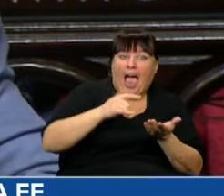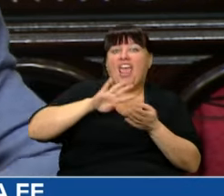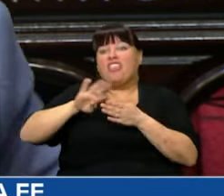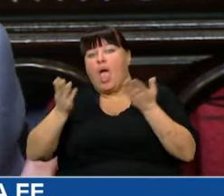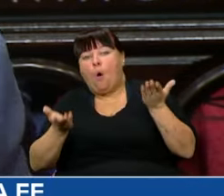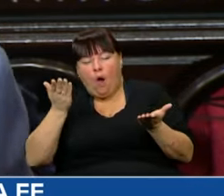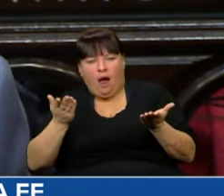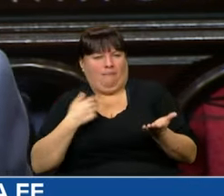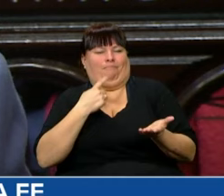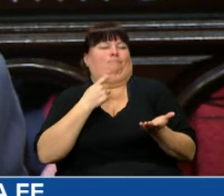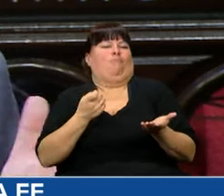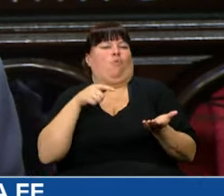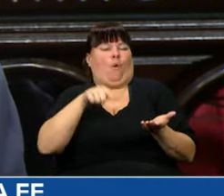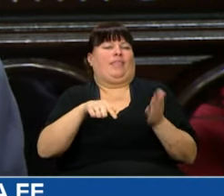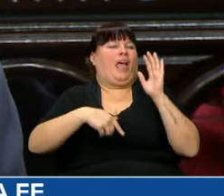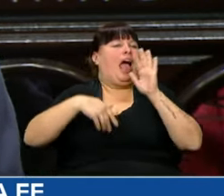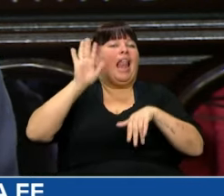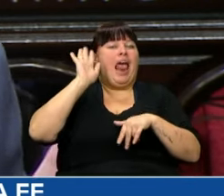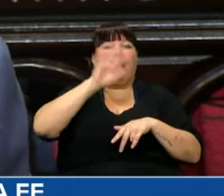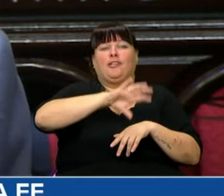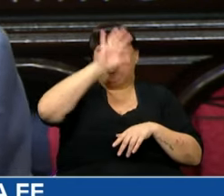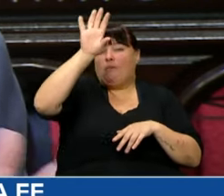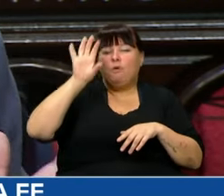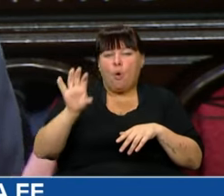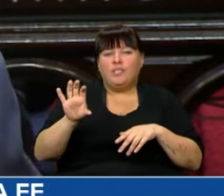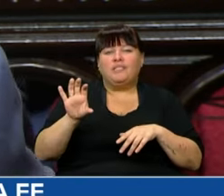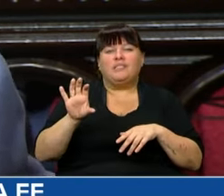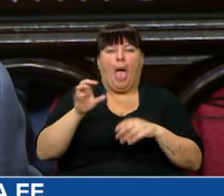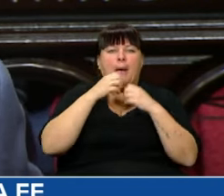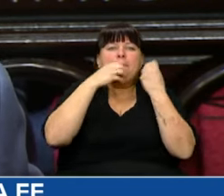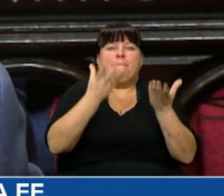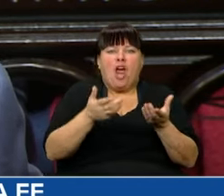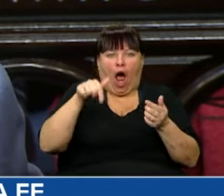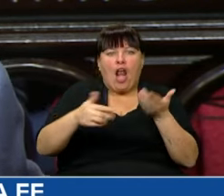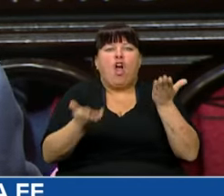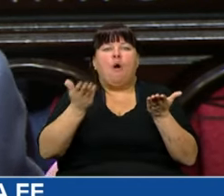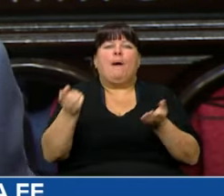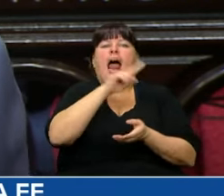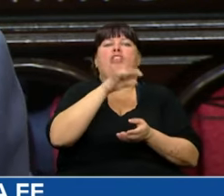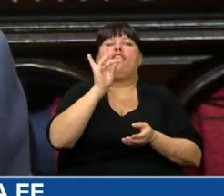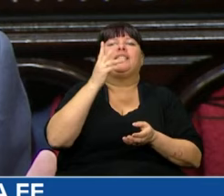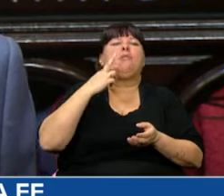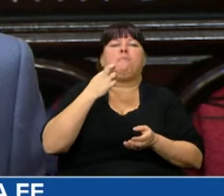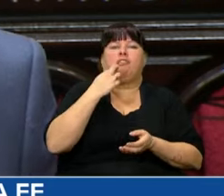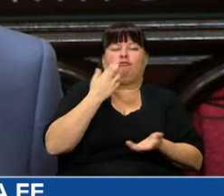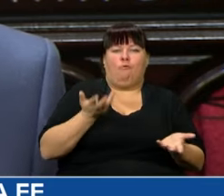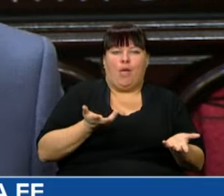corrientes, nos damos cuenta que en la mayoría de las provincias estamos mucho mejor que respecto a diciembre del